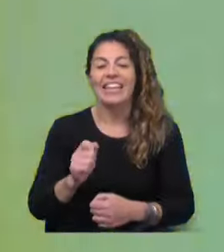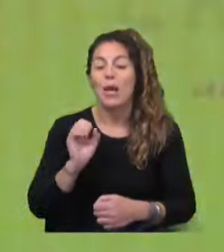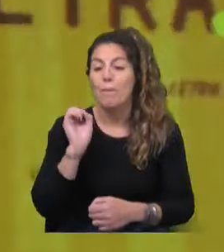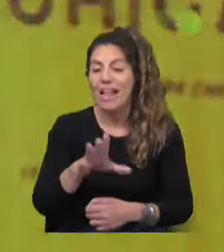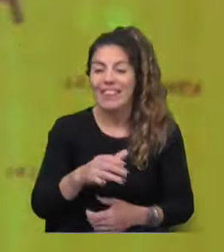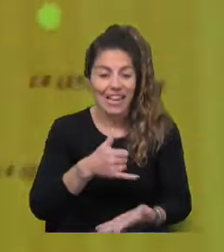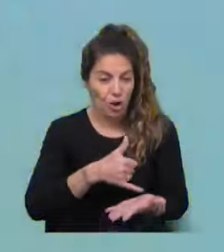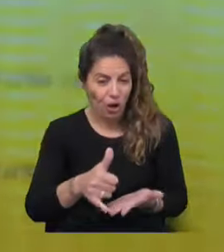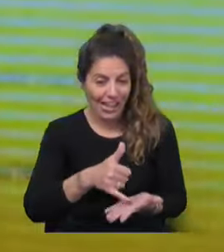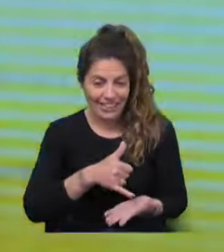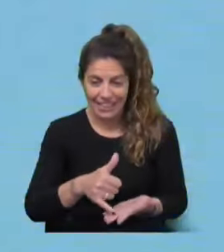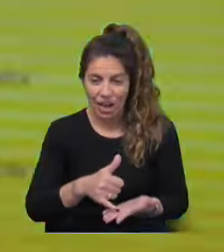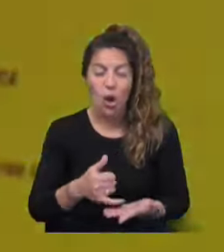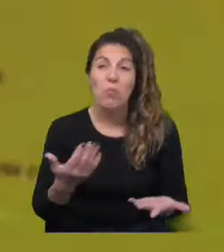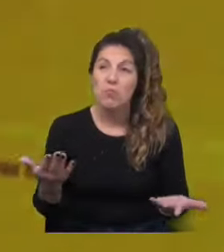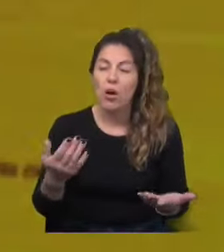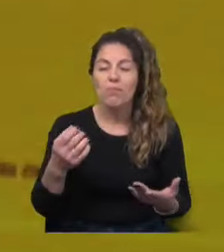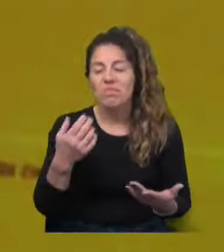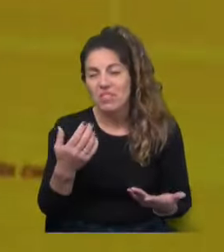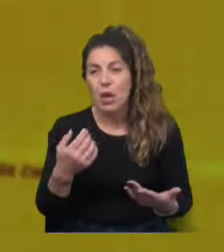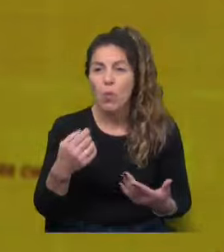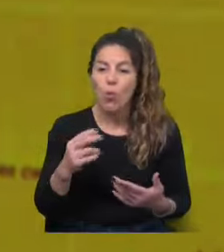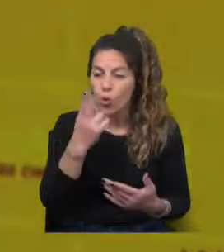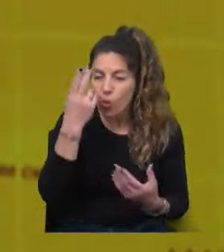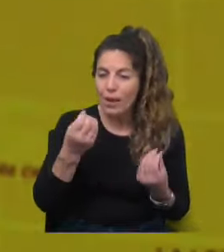la cocaína. Y uno dice, bueno, pero ¿por qué Uruguay ahora